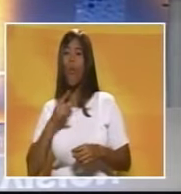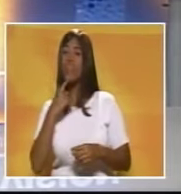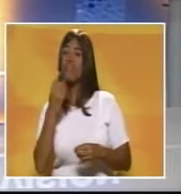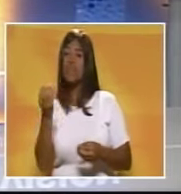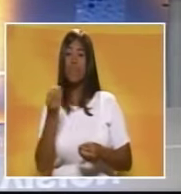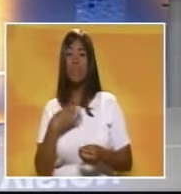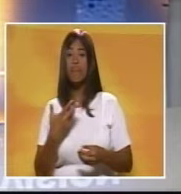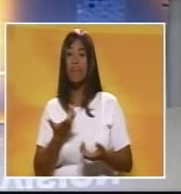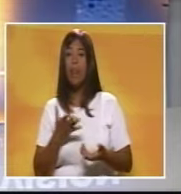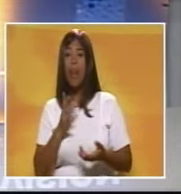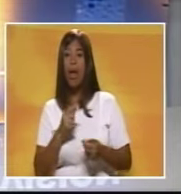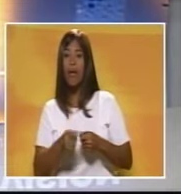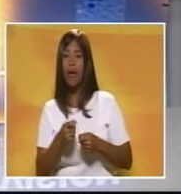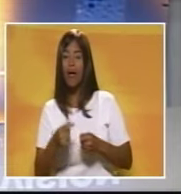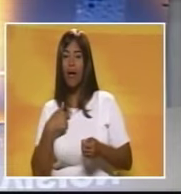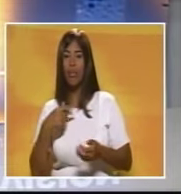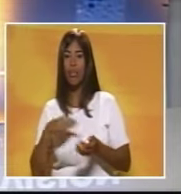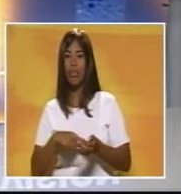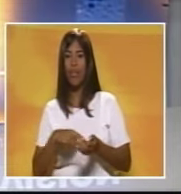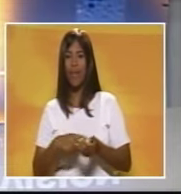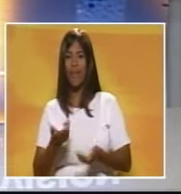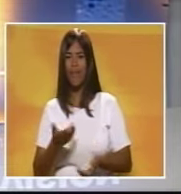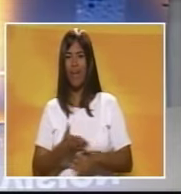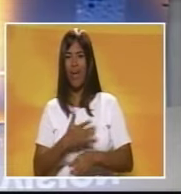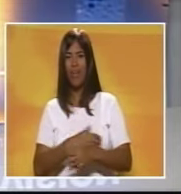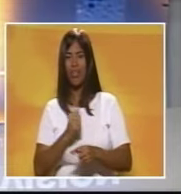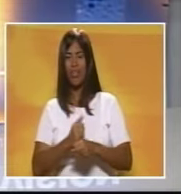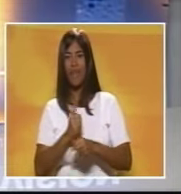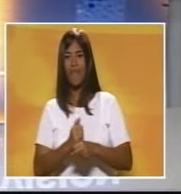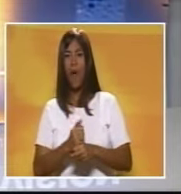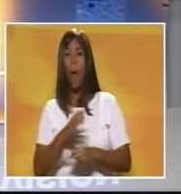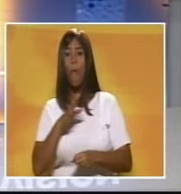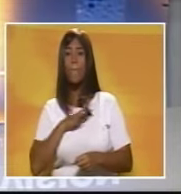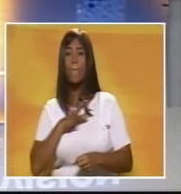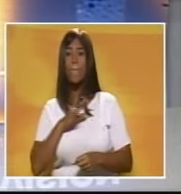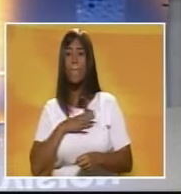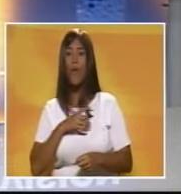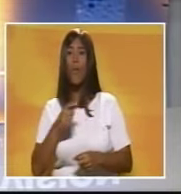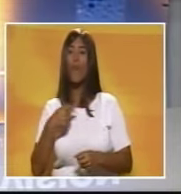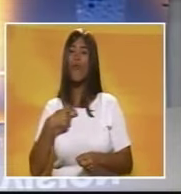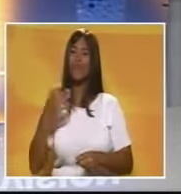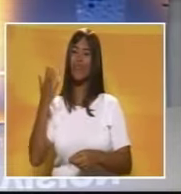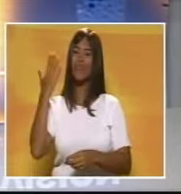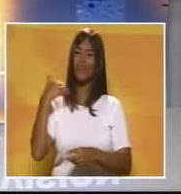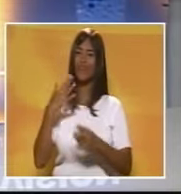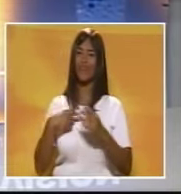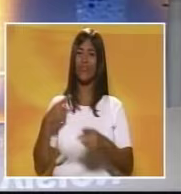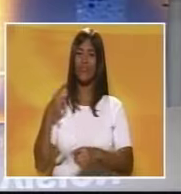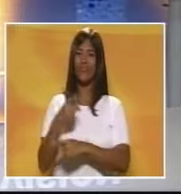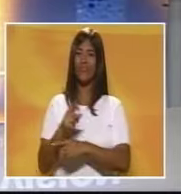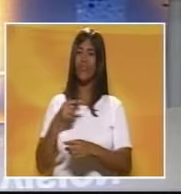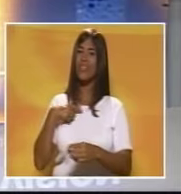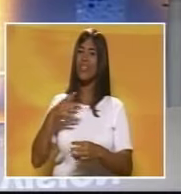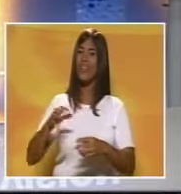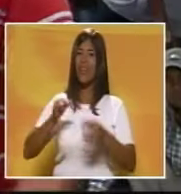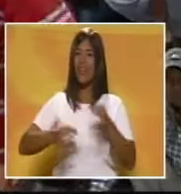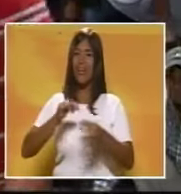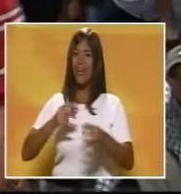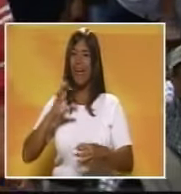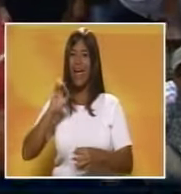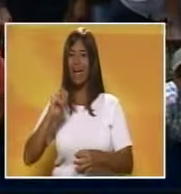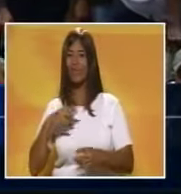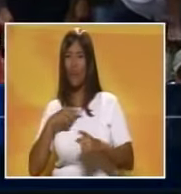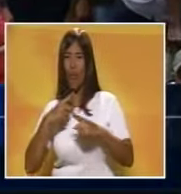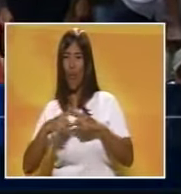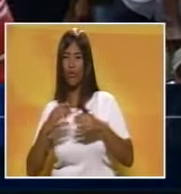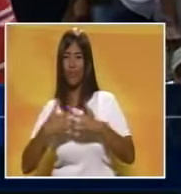hay recursos para cancelarles sus pasivos laborales correspondientes a la demanda de la ExxonMobil. Pedro Amado, vocero